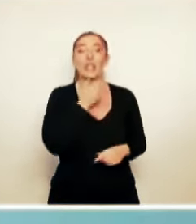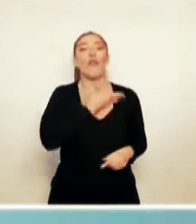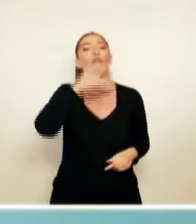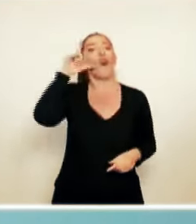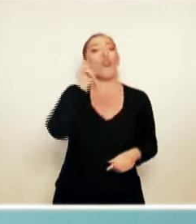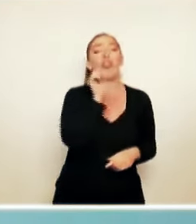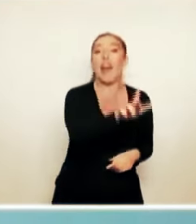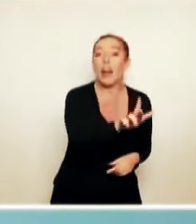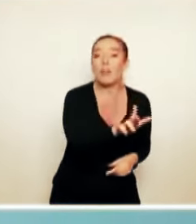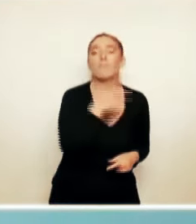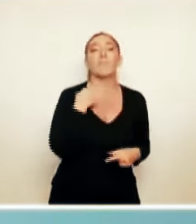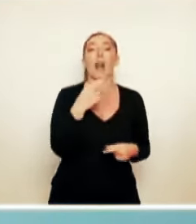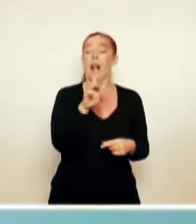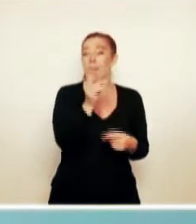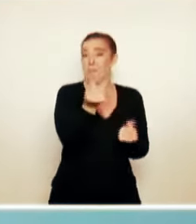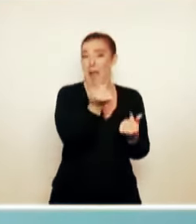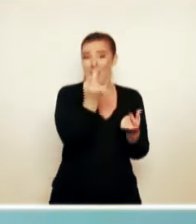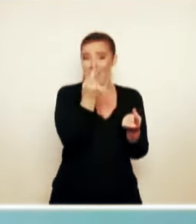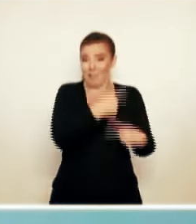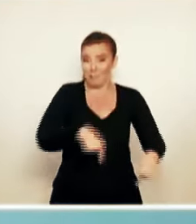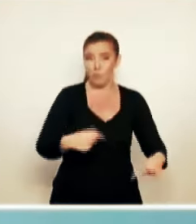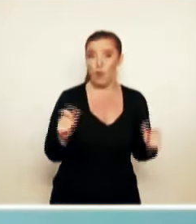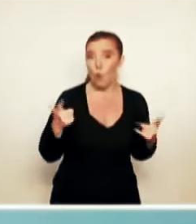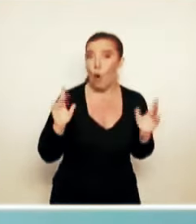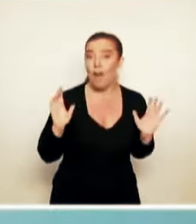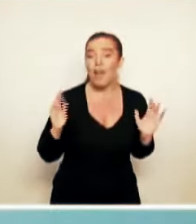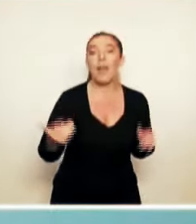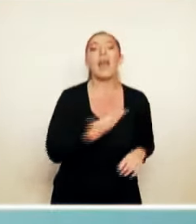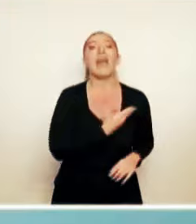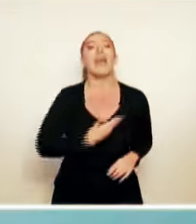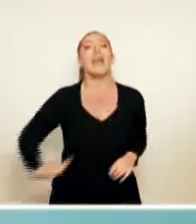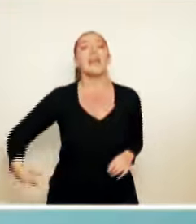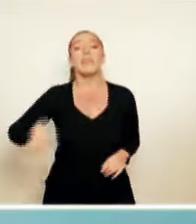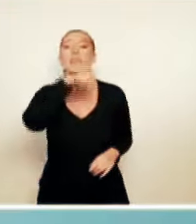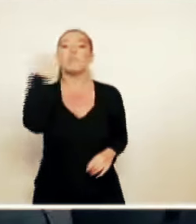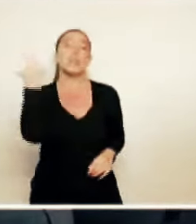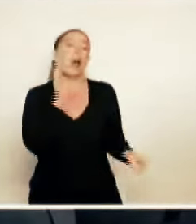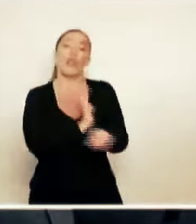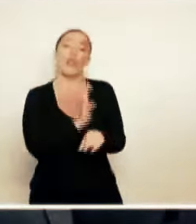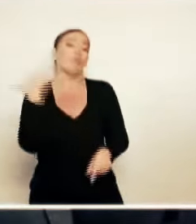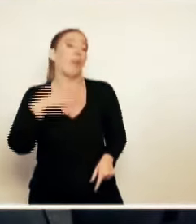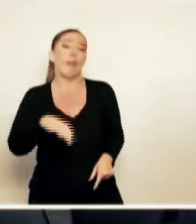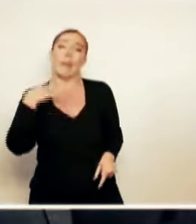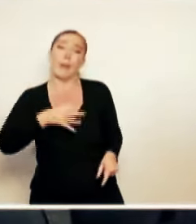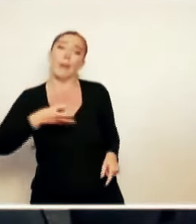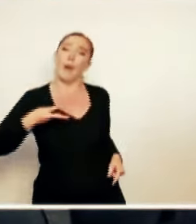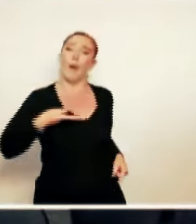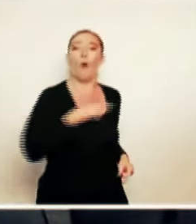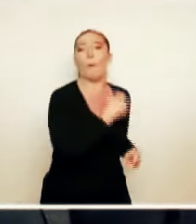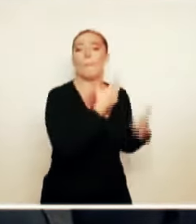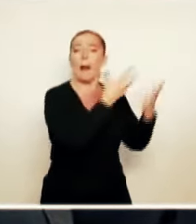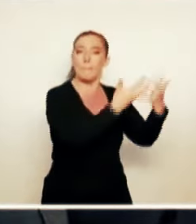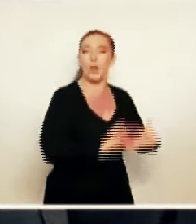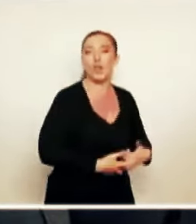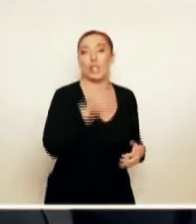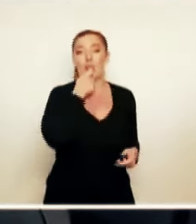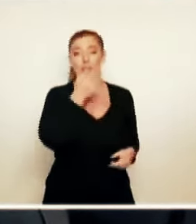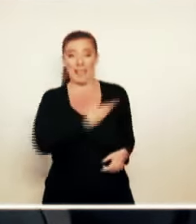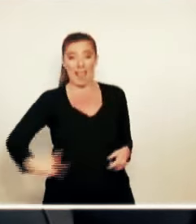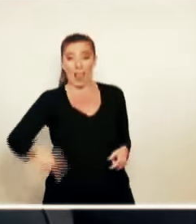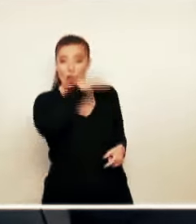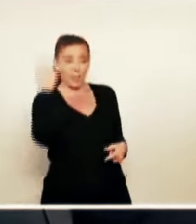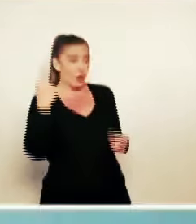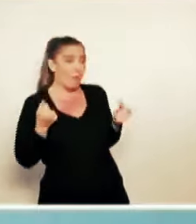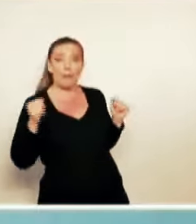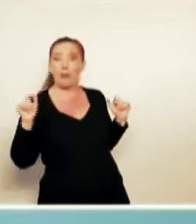no tiene recursos, el Estado Nacional está obligado a comprarle el proyecto. Y si el Estado Nacional no